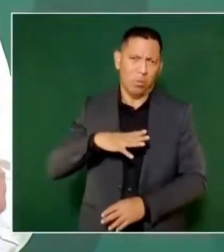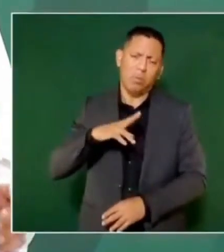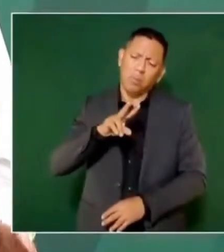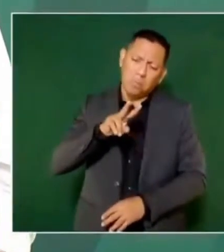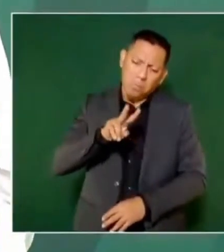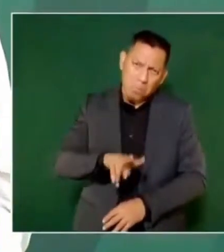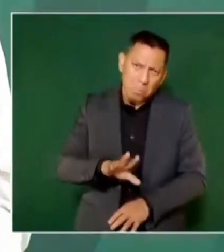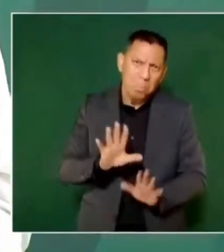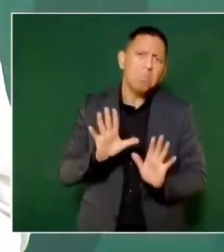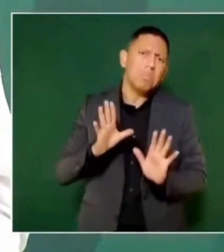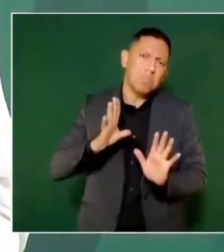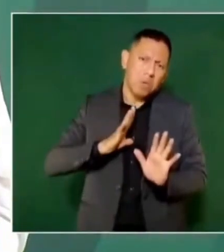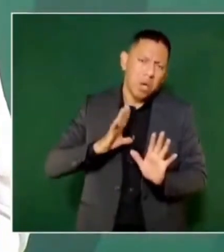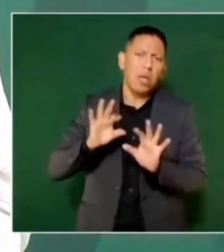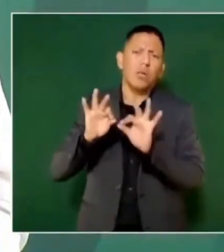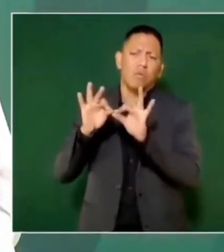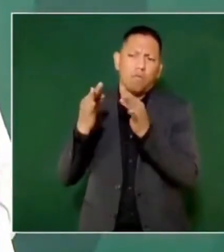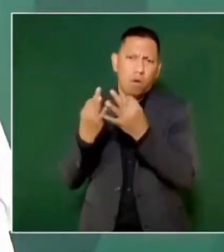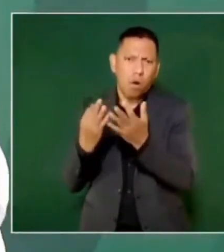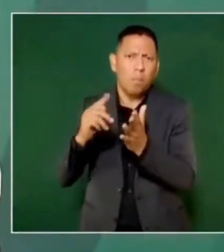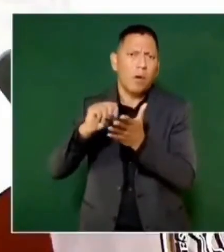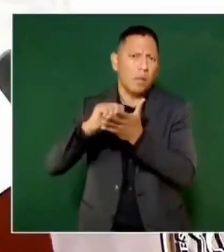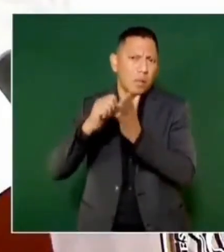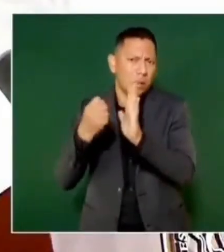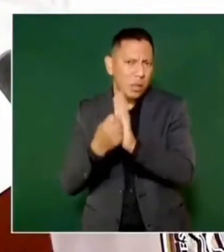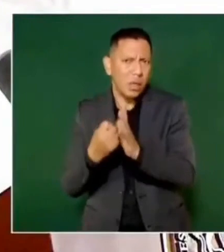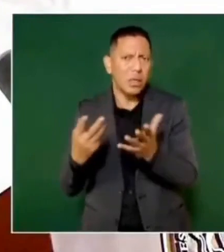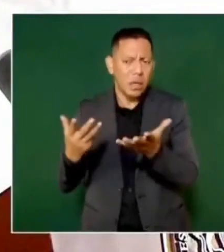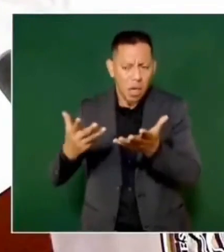ciertas técnicas,